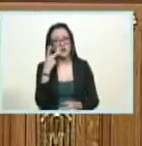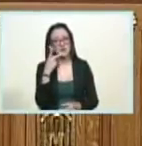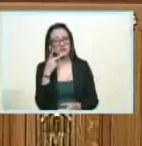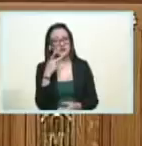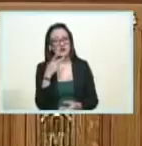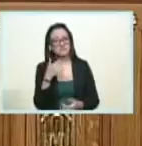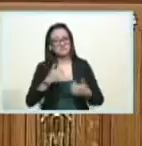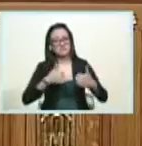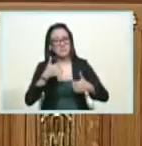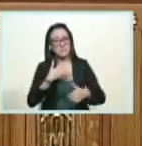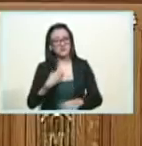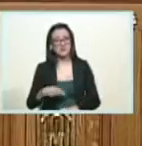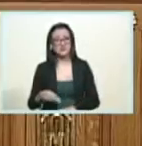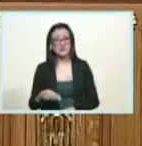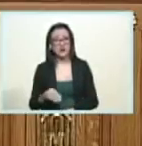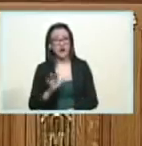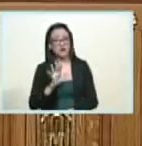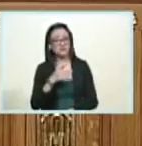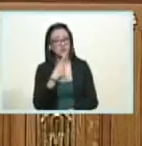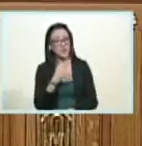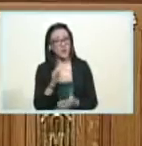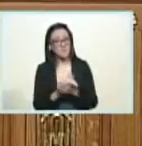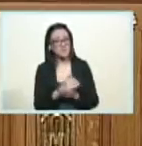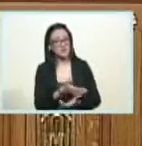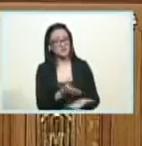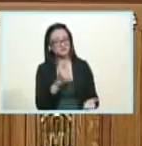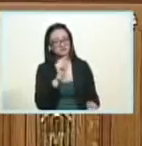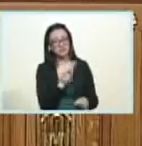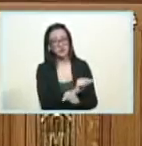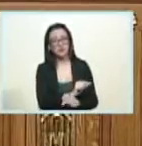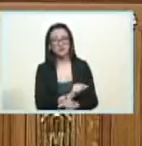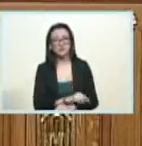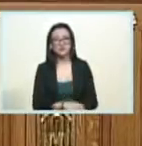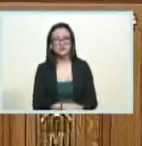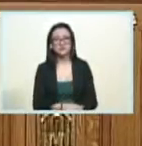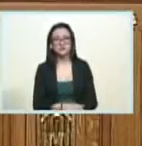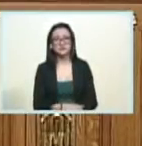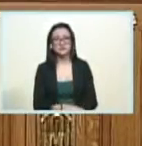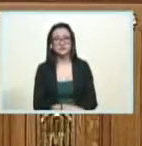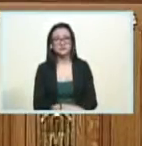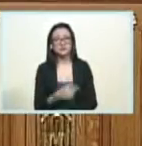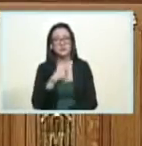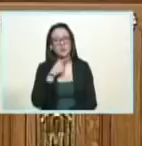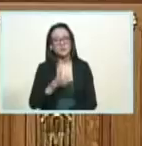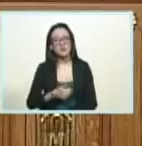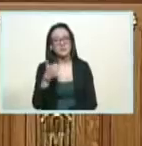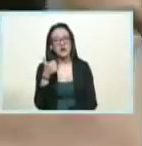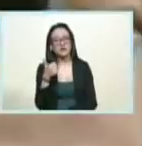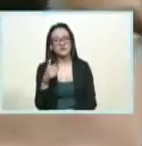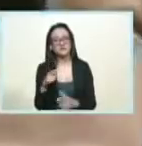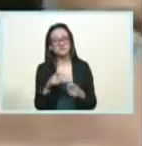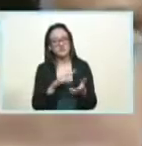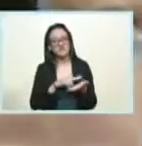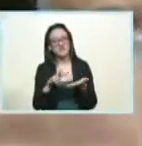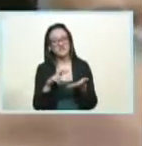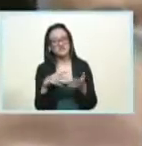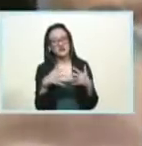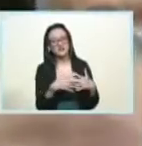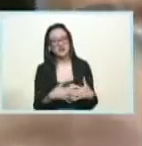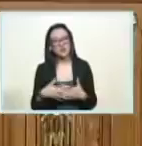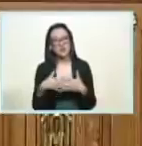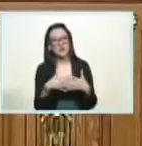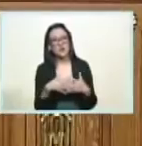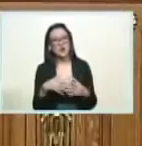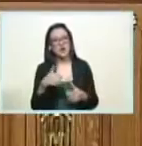presidencial. Así se lo dijo a sus amigos. Yo prefiero la visa gringa que unas